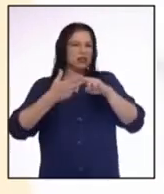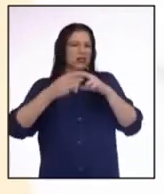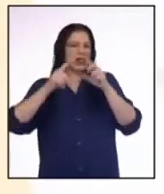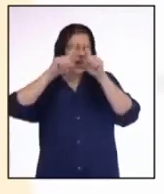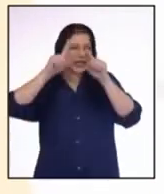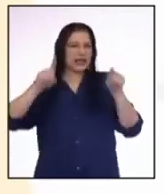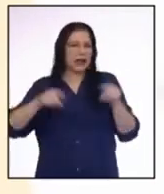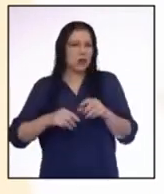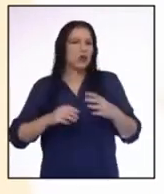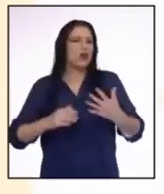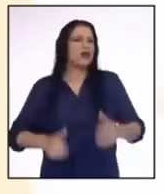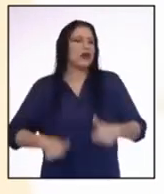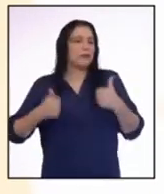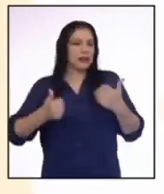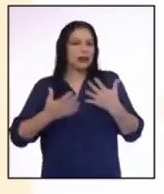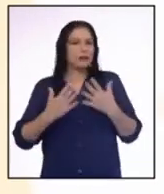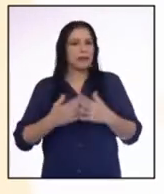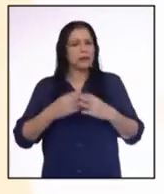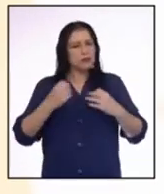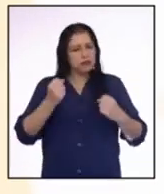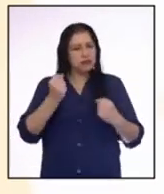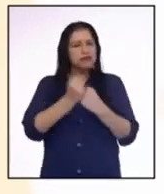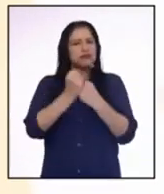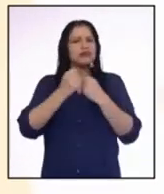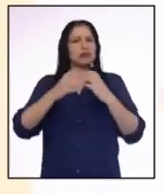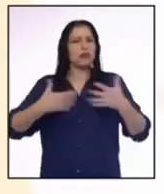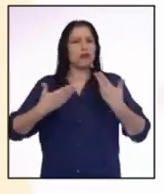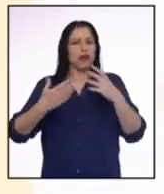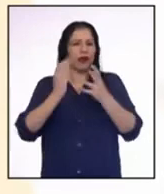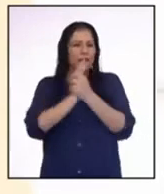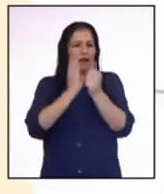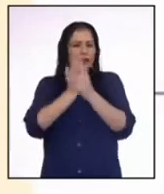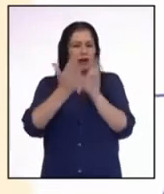vida para reforzar nuestra competencia lectora.